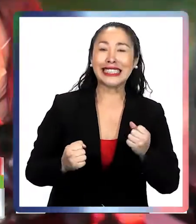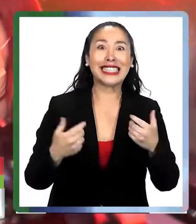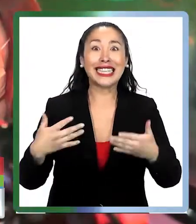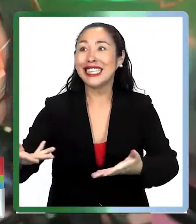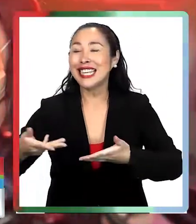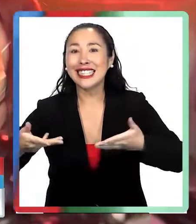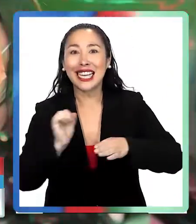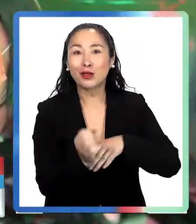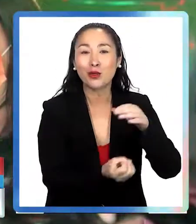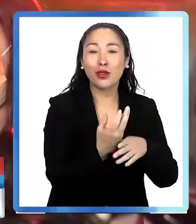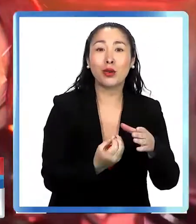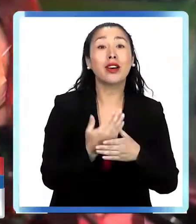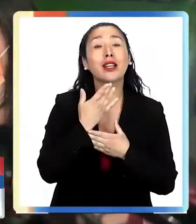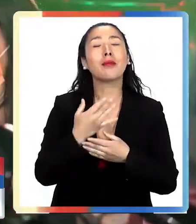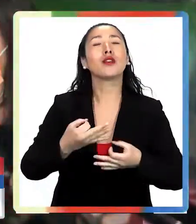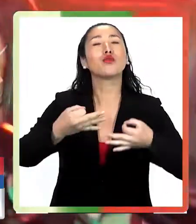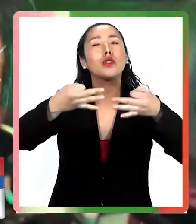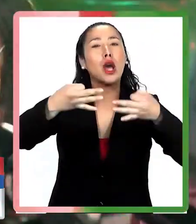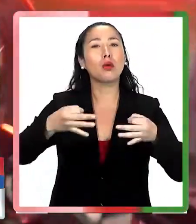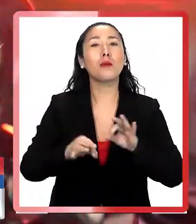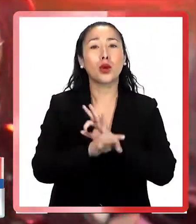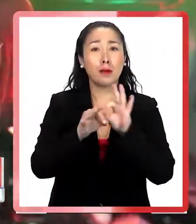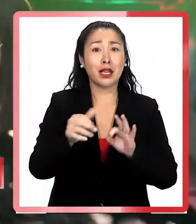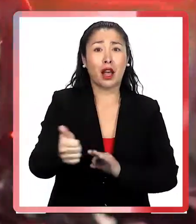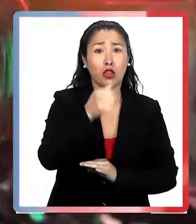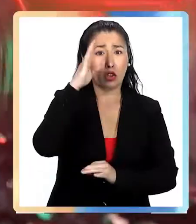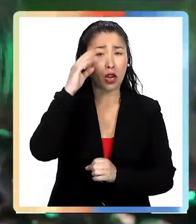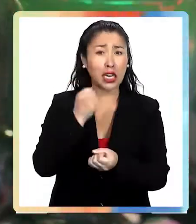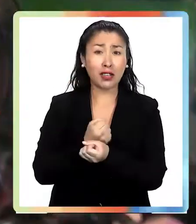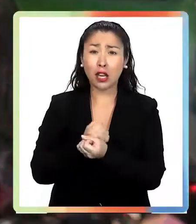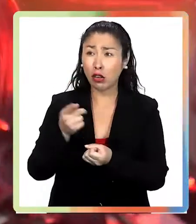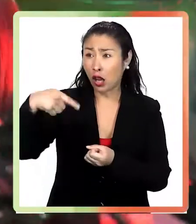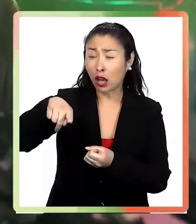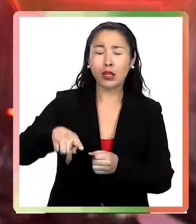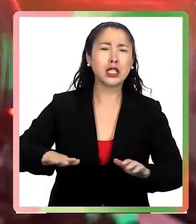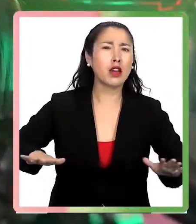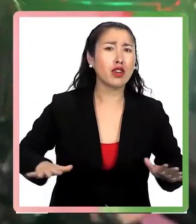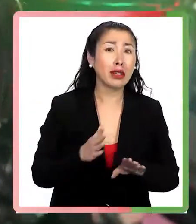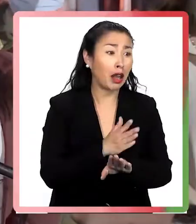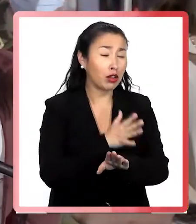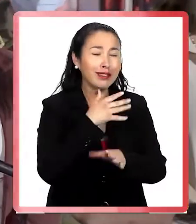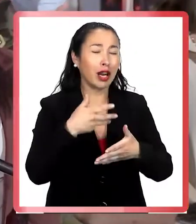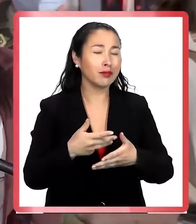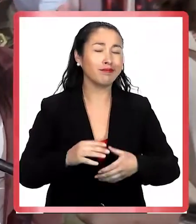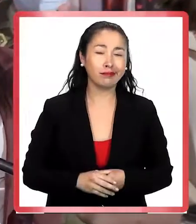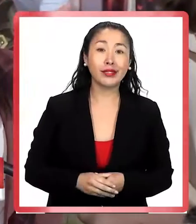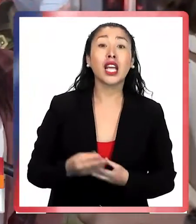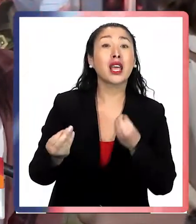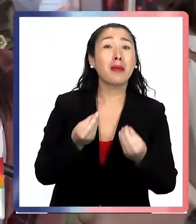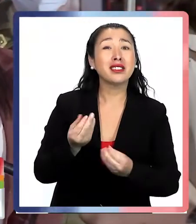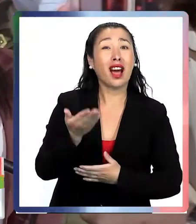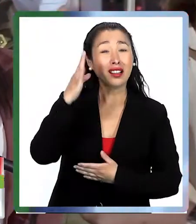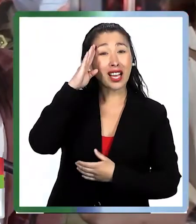medios. Y también un saludo especial a todos los carabineros que han estado tratando de hacer su mejor esfuerzo sin los medios. Los carabineros no